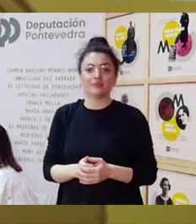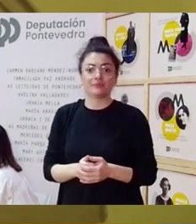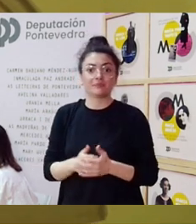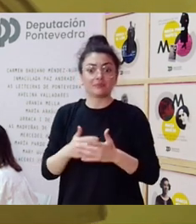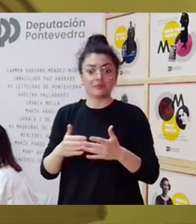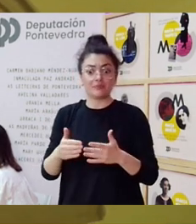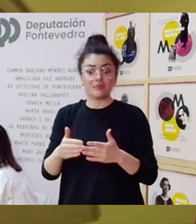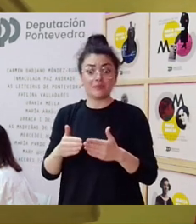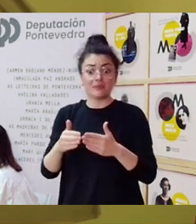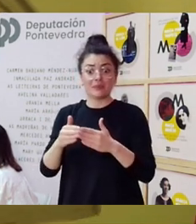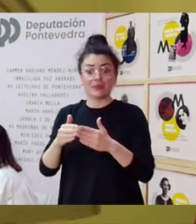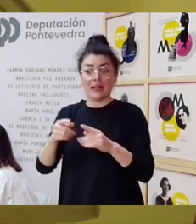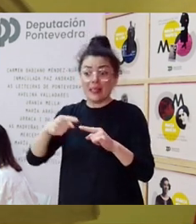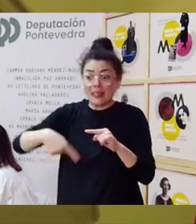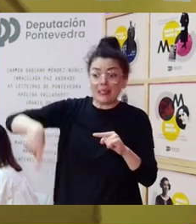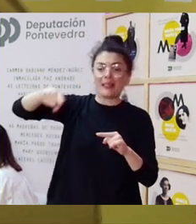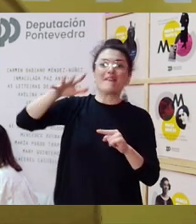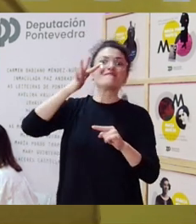Francia.